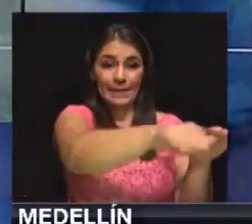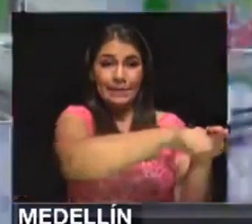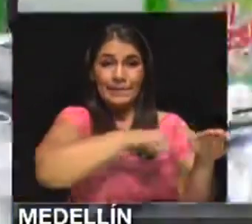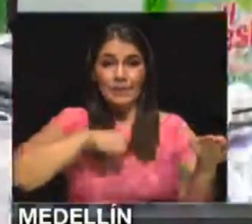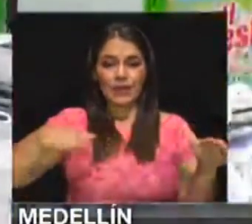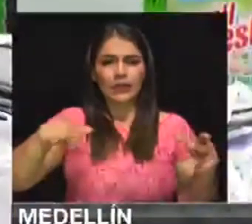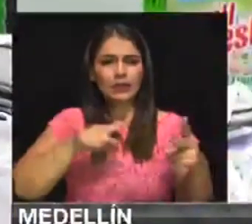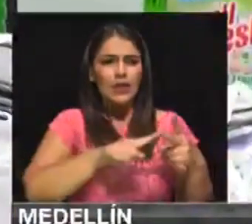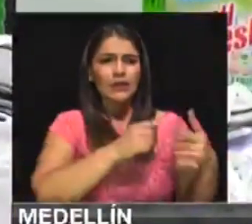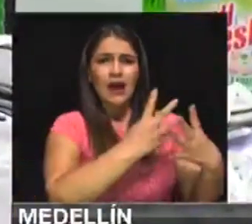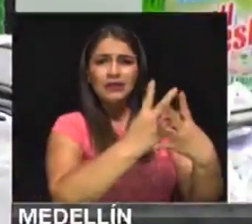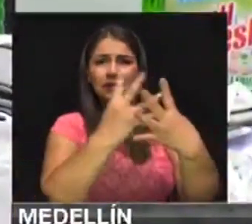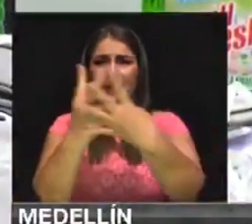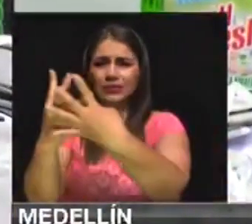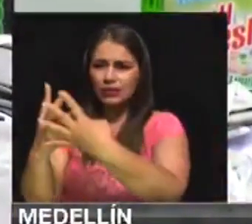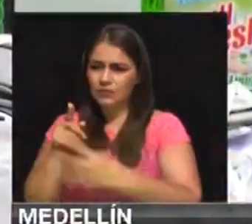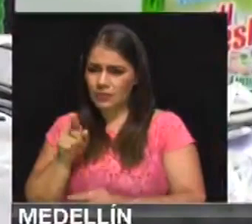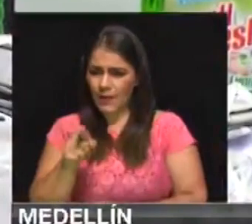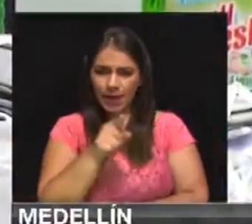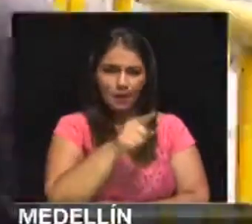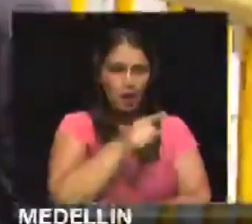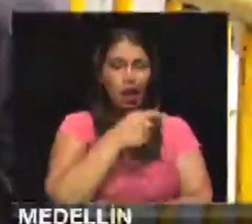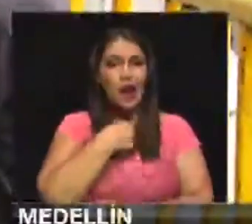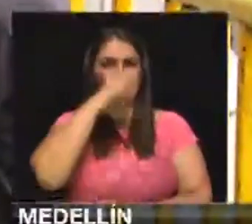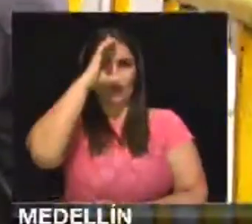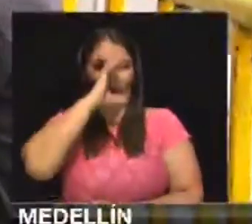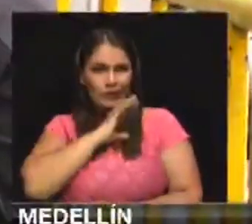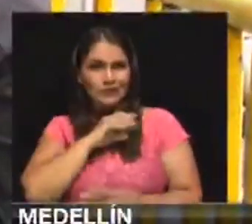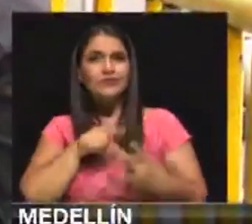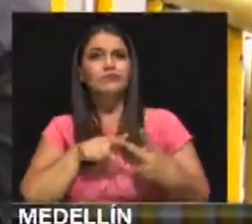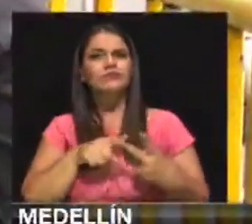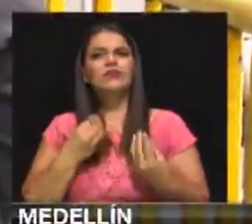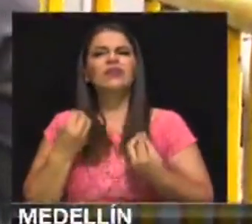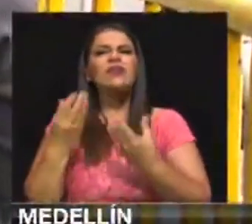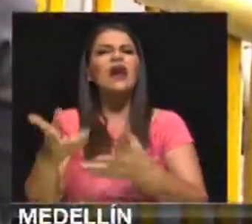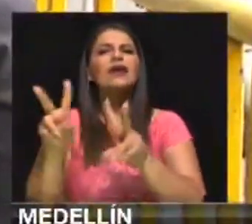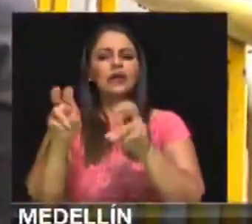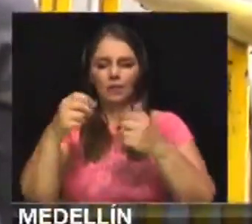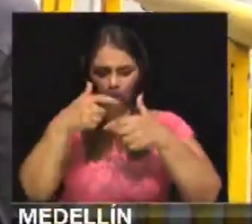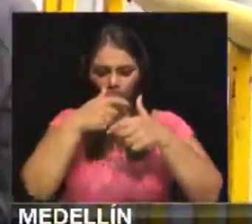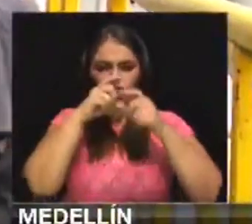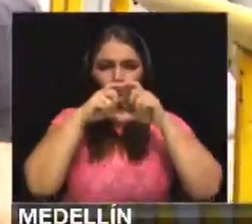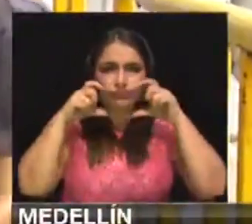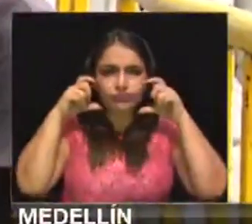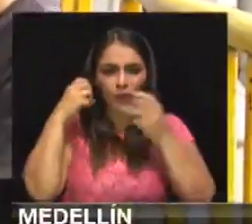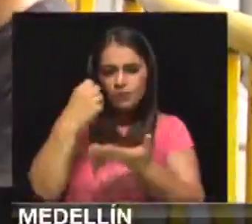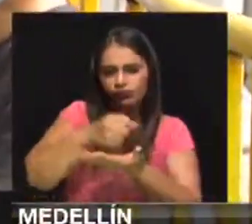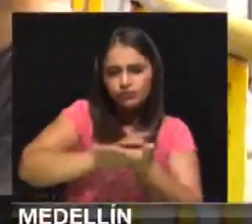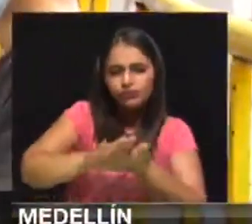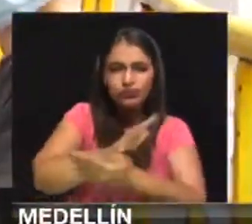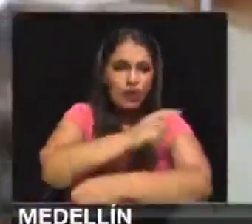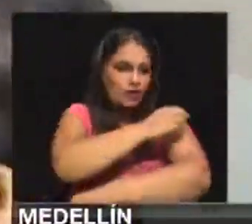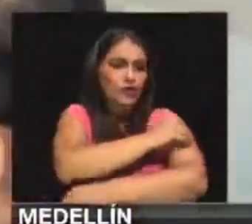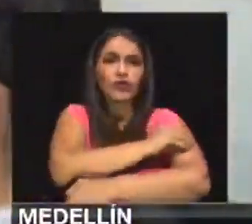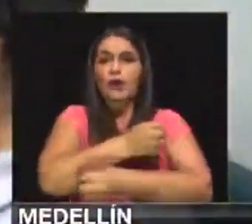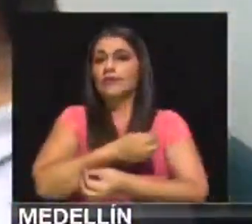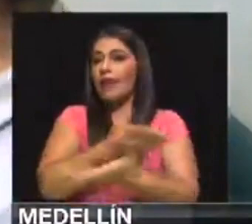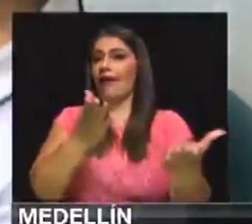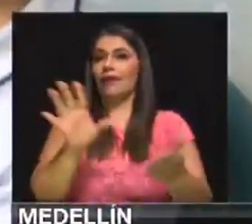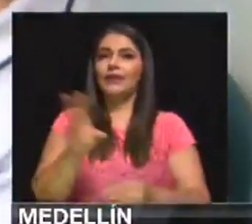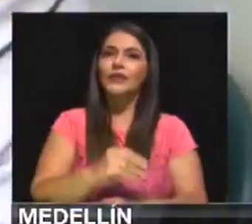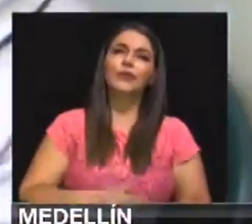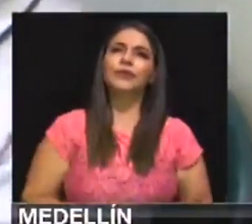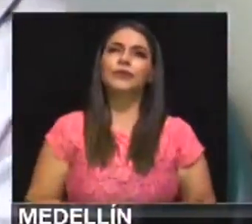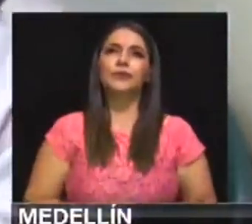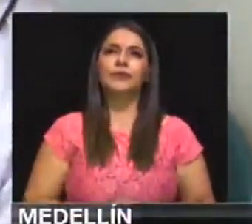Metropolitana en compañía de la Personería de Medellín está entregando más de 11.000 elementos de bioseguridad para todas las personas detenidas que están bajo su